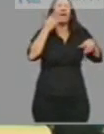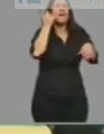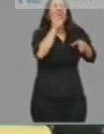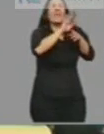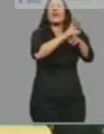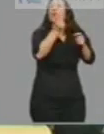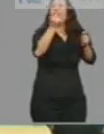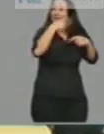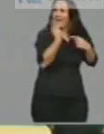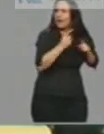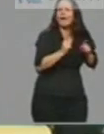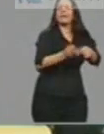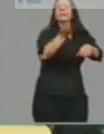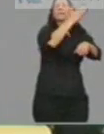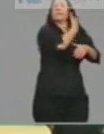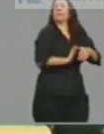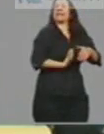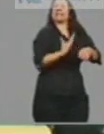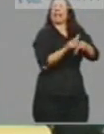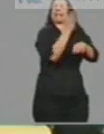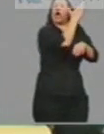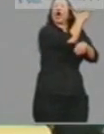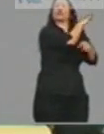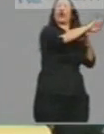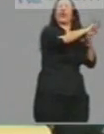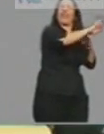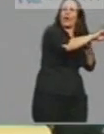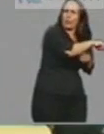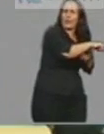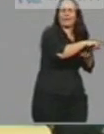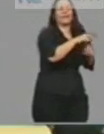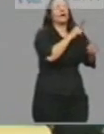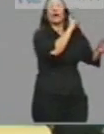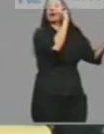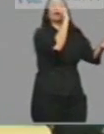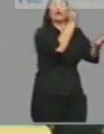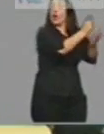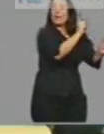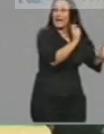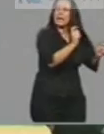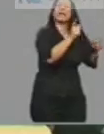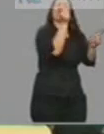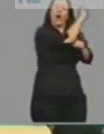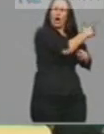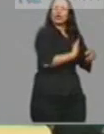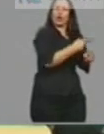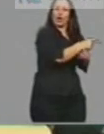otras gestiones y también se defaultó durante otras gestiones. Y esto nos ha permitido a los argentinos,